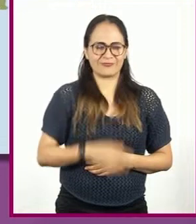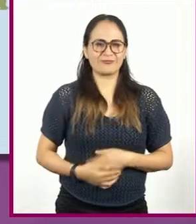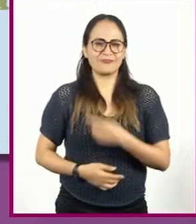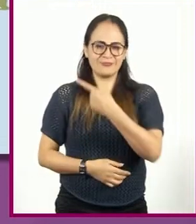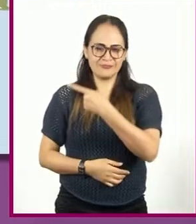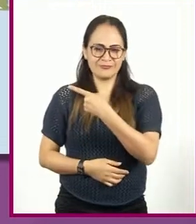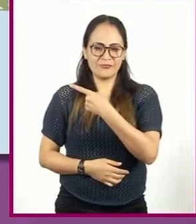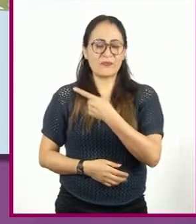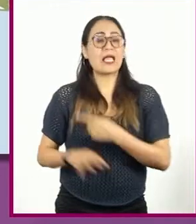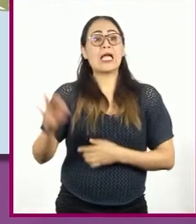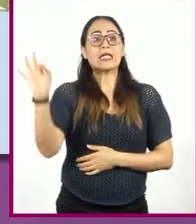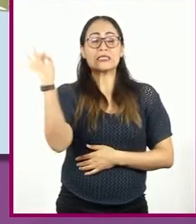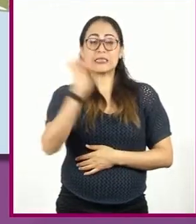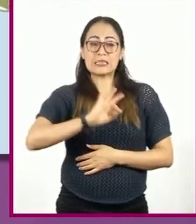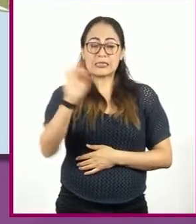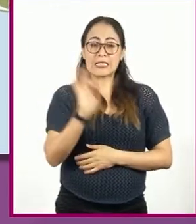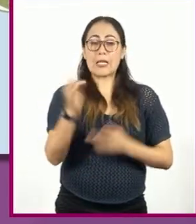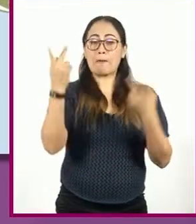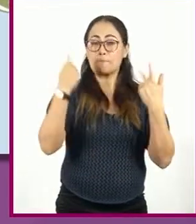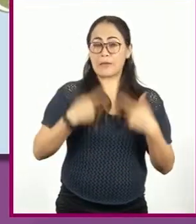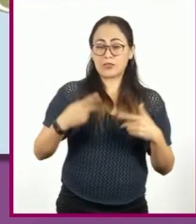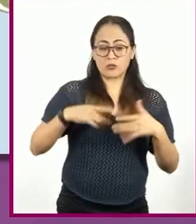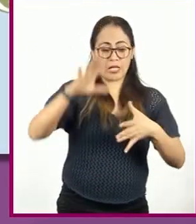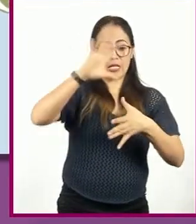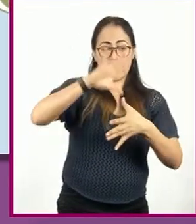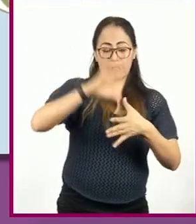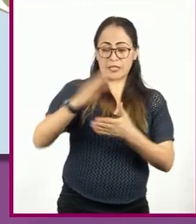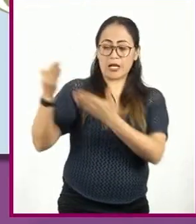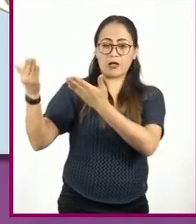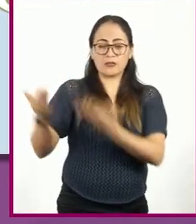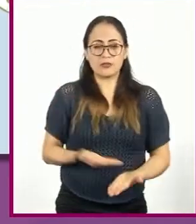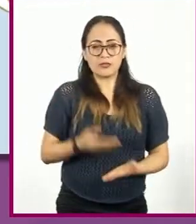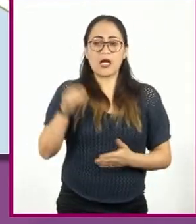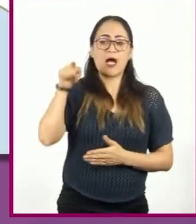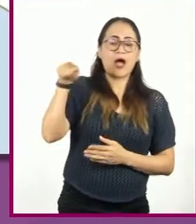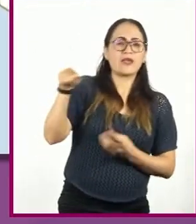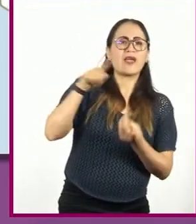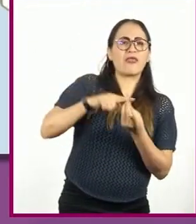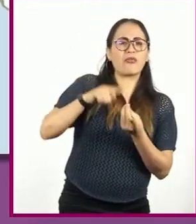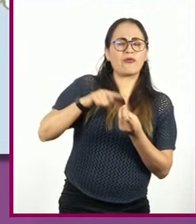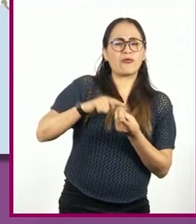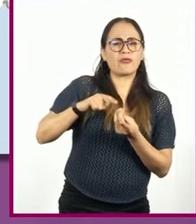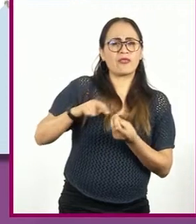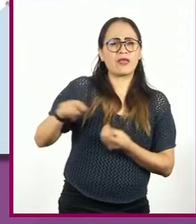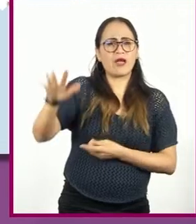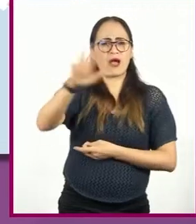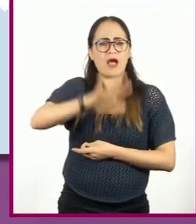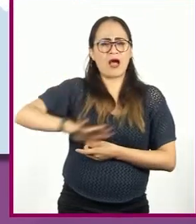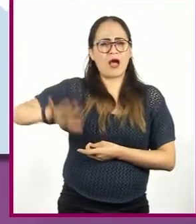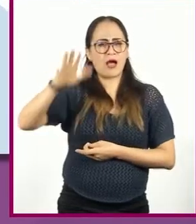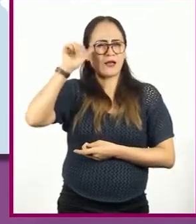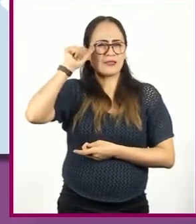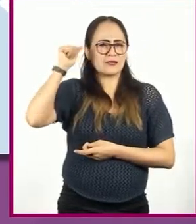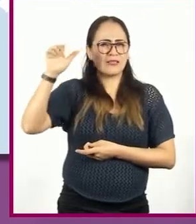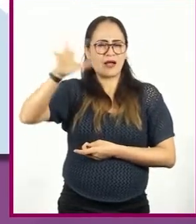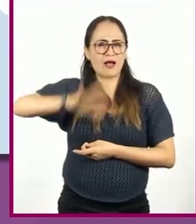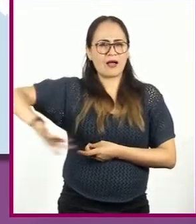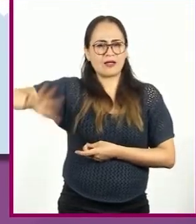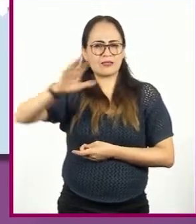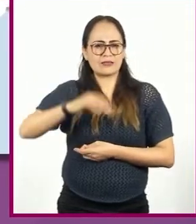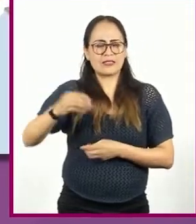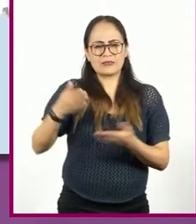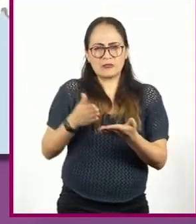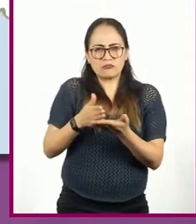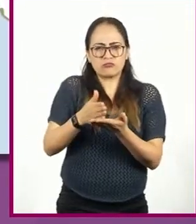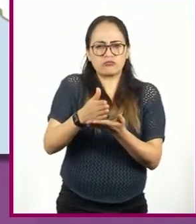Es probable que los primeros pobladores de América hayan llegado de Asia a través de un puente de tierra llamado